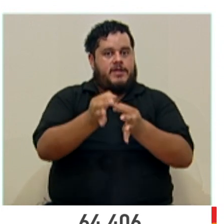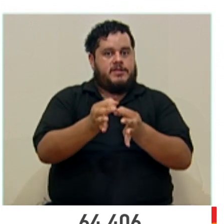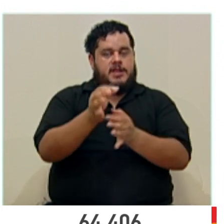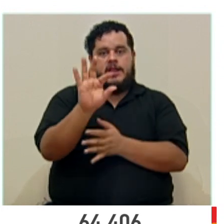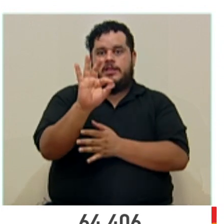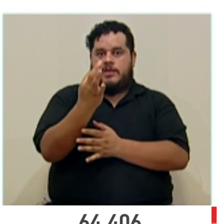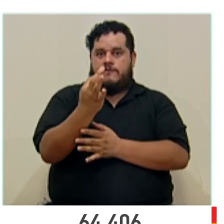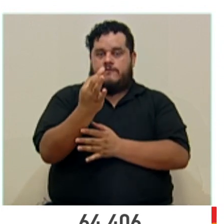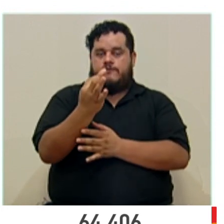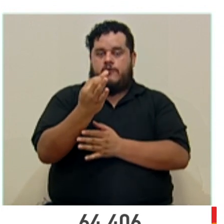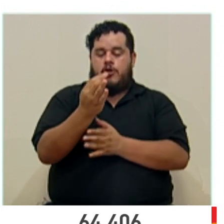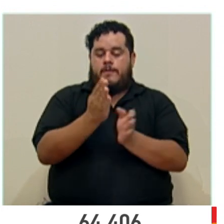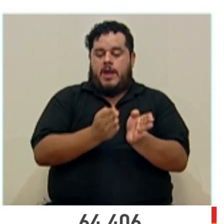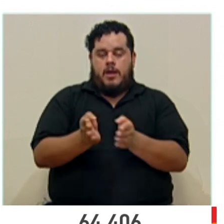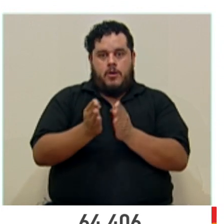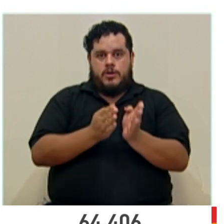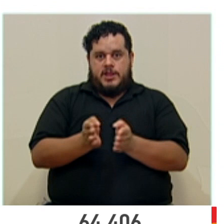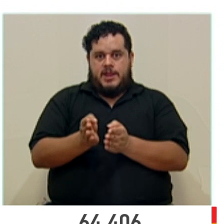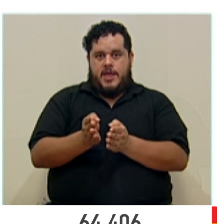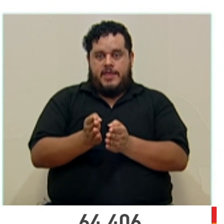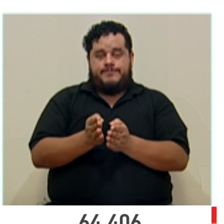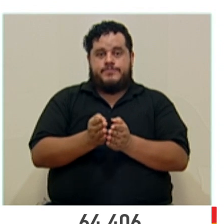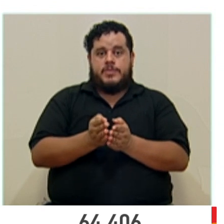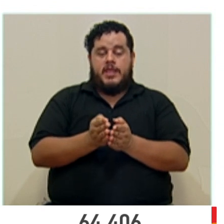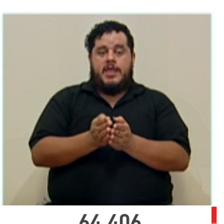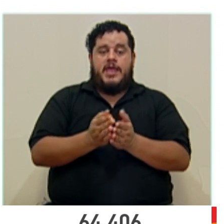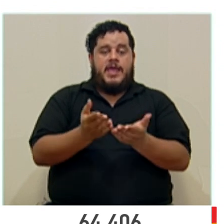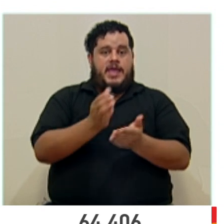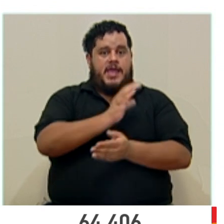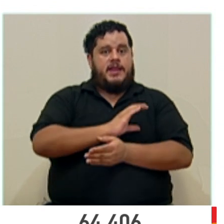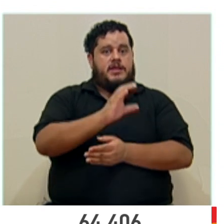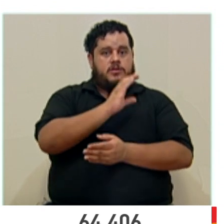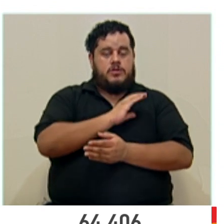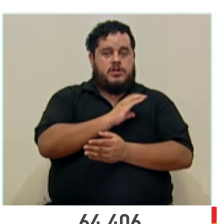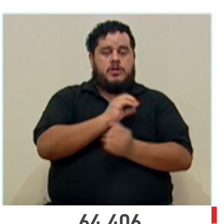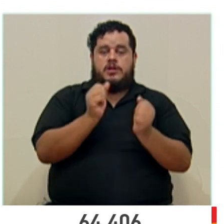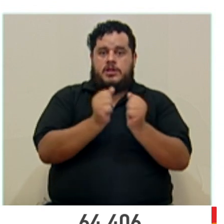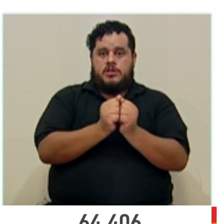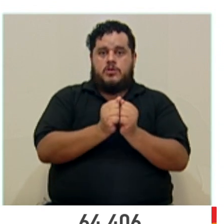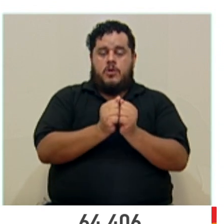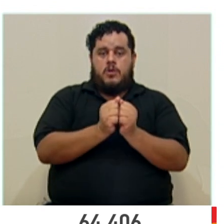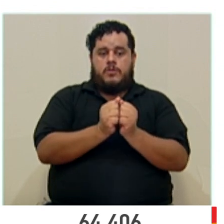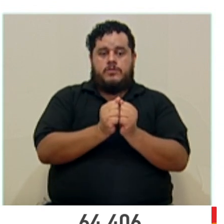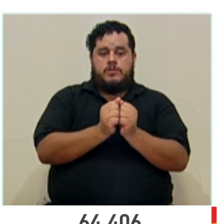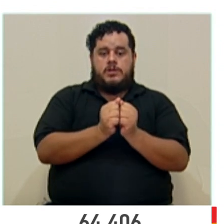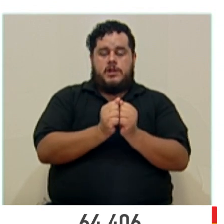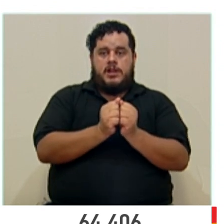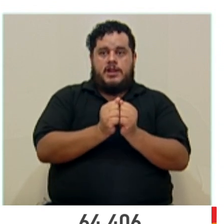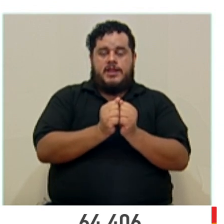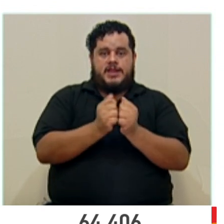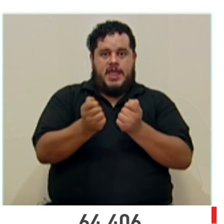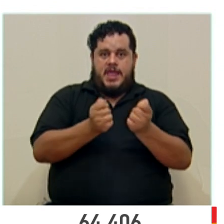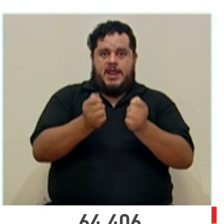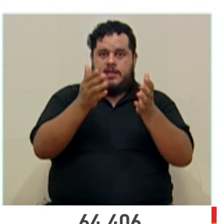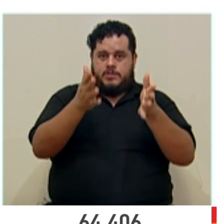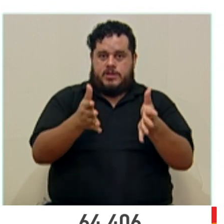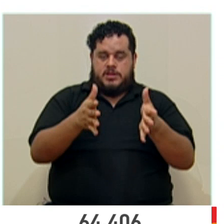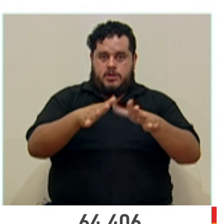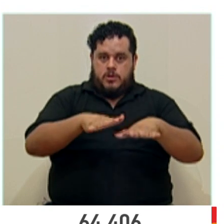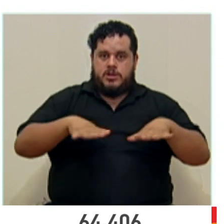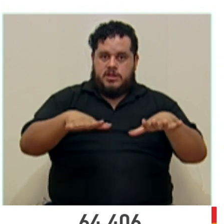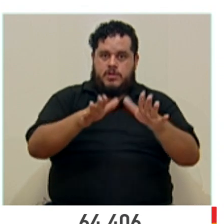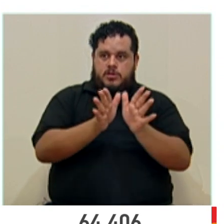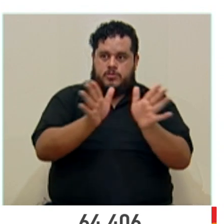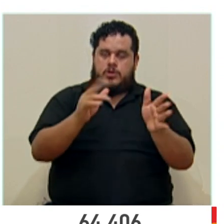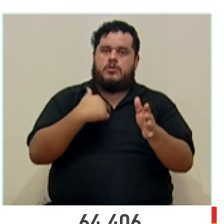de forma ordenada en las condiciones con las que el administrador de espacios